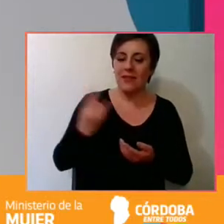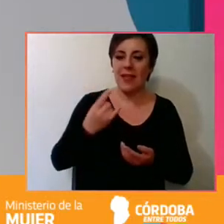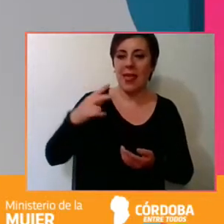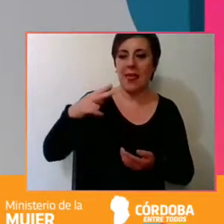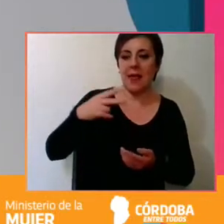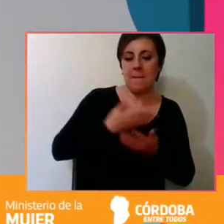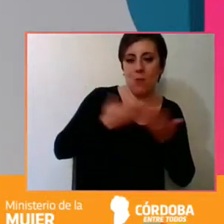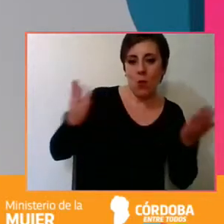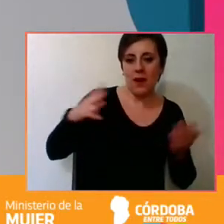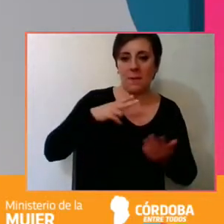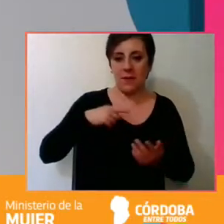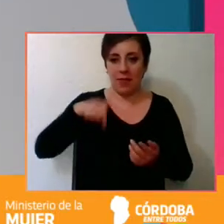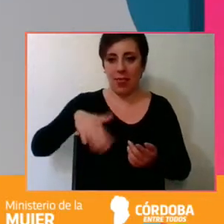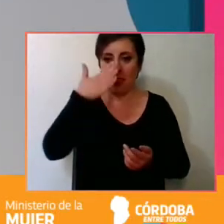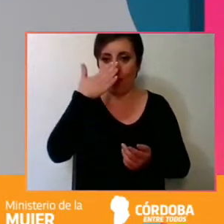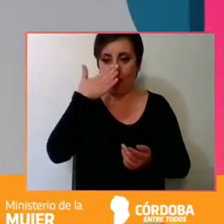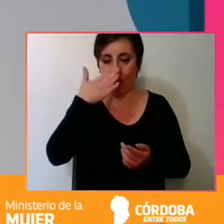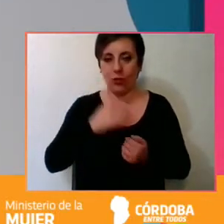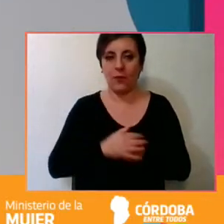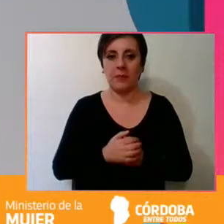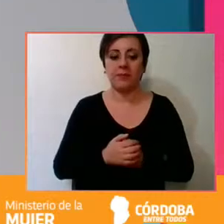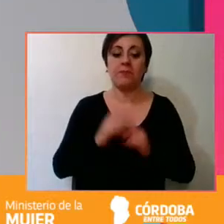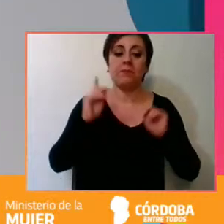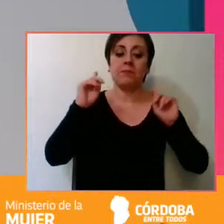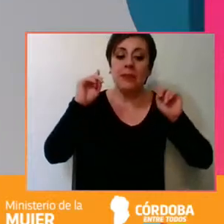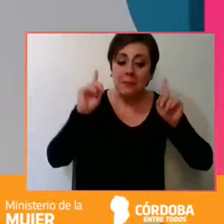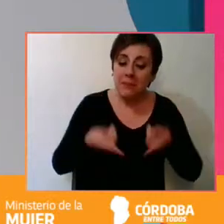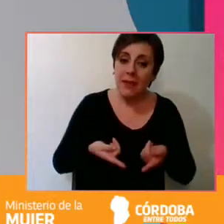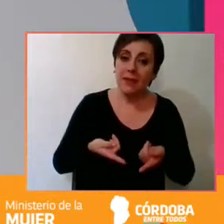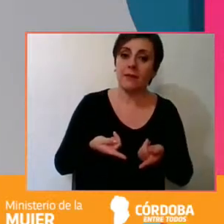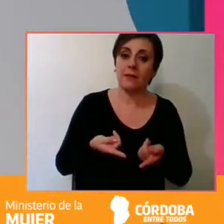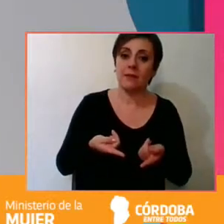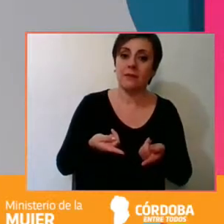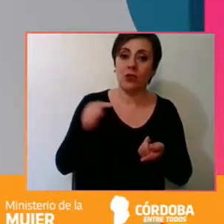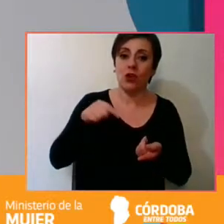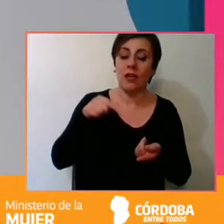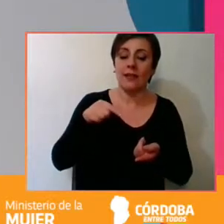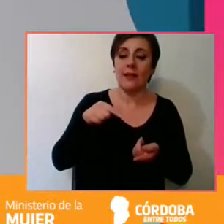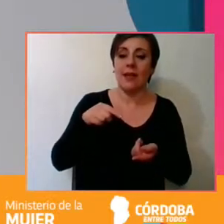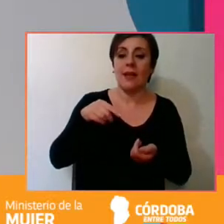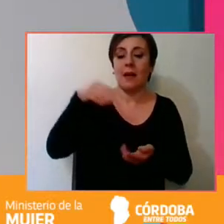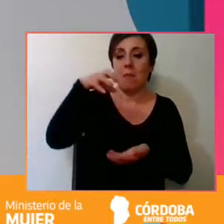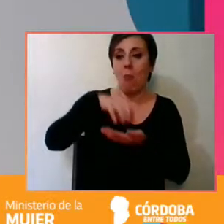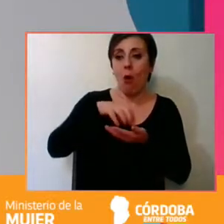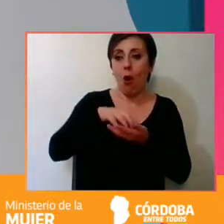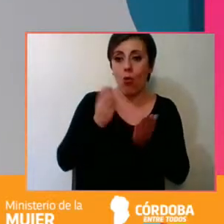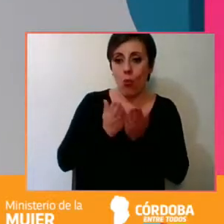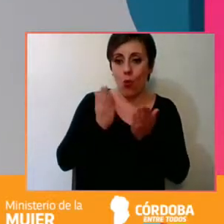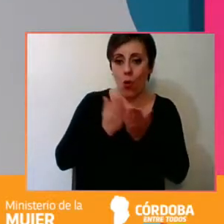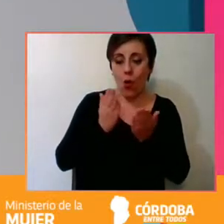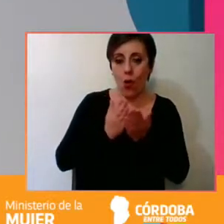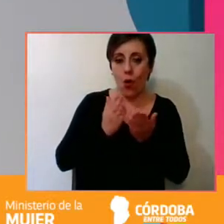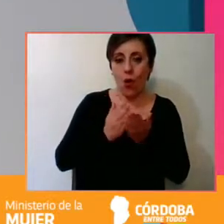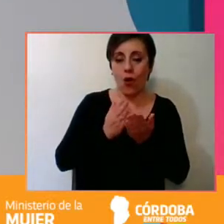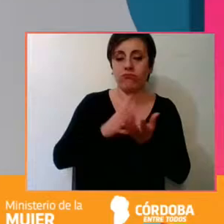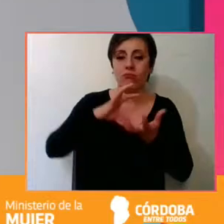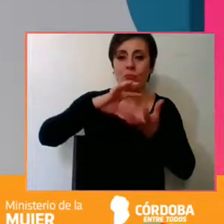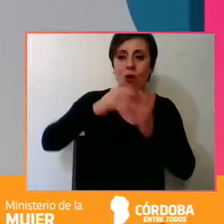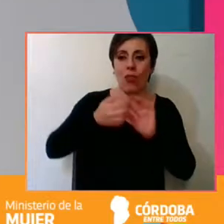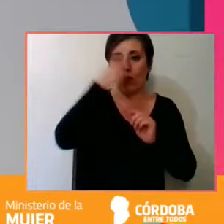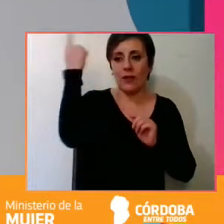esta provincia. Y coincide también, ¿no?, con este módulo que tiene que ver con modelos internacionales de